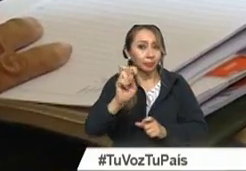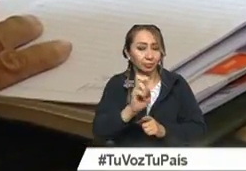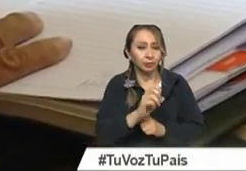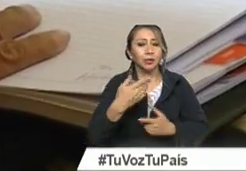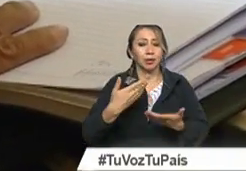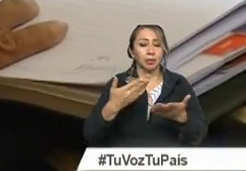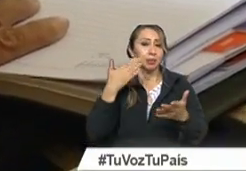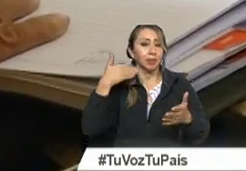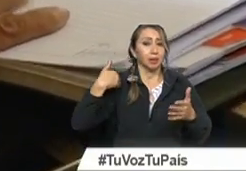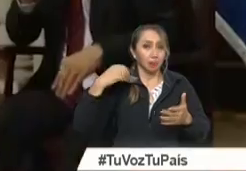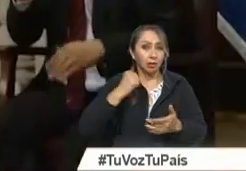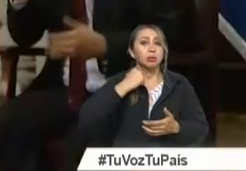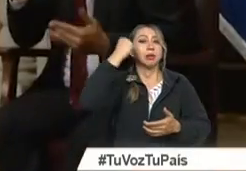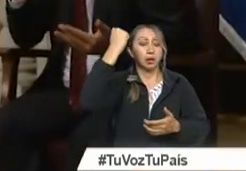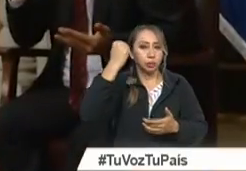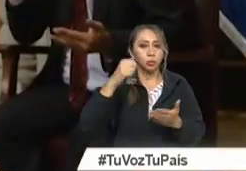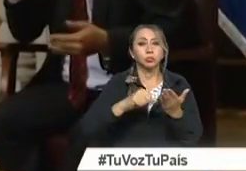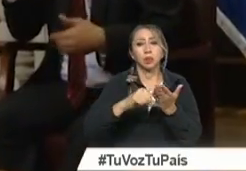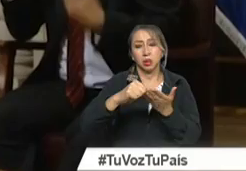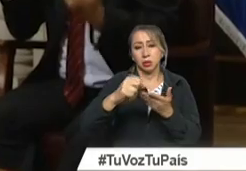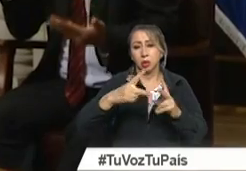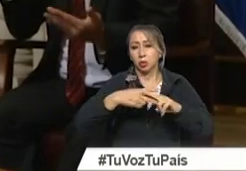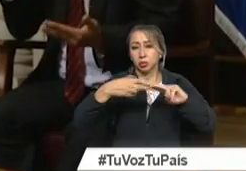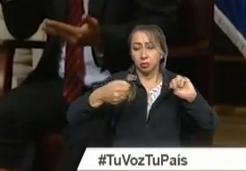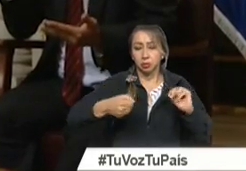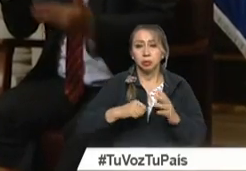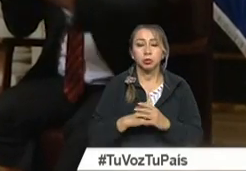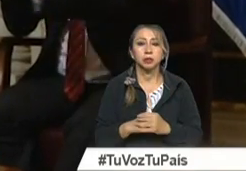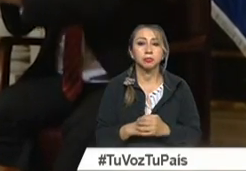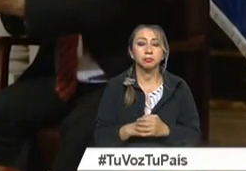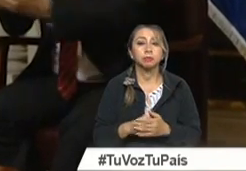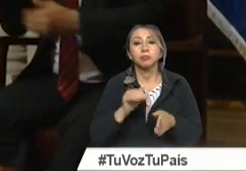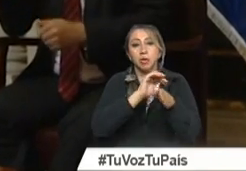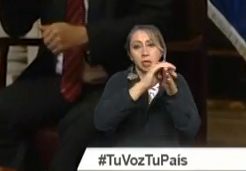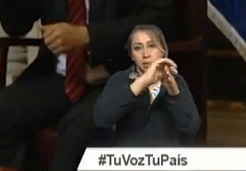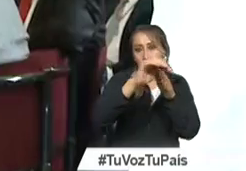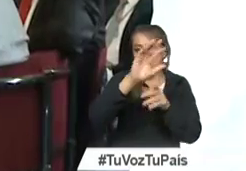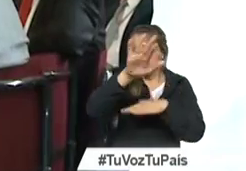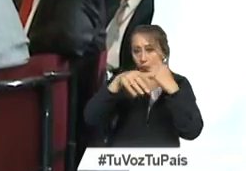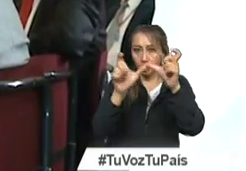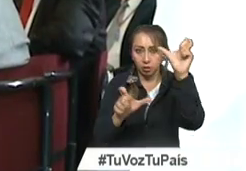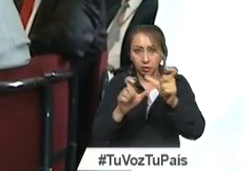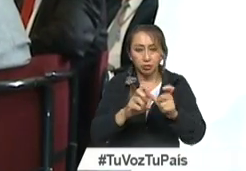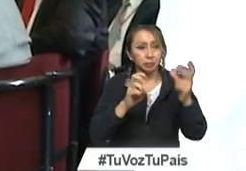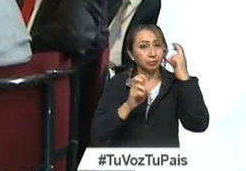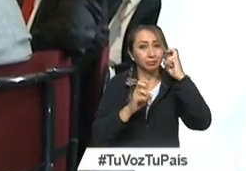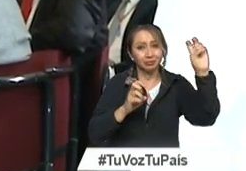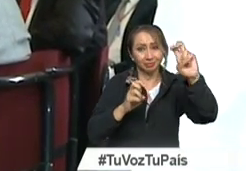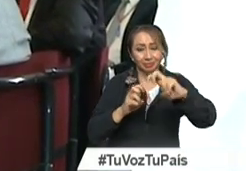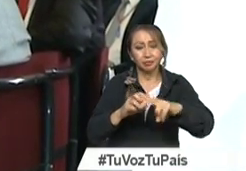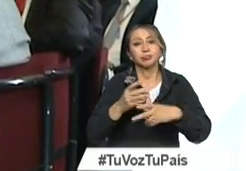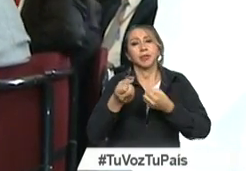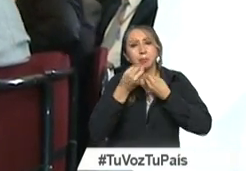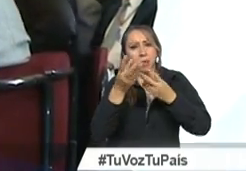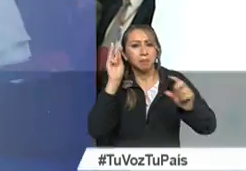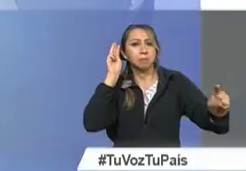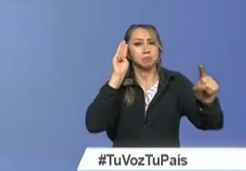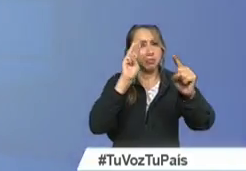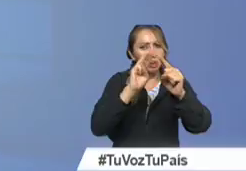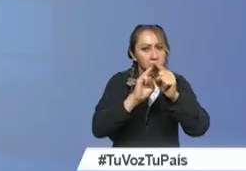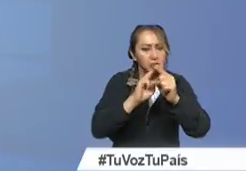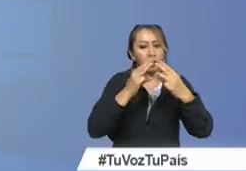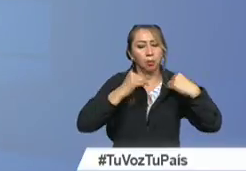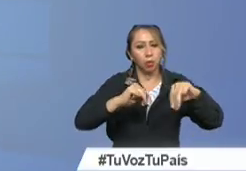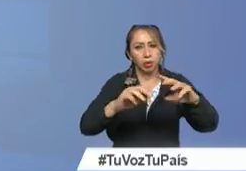derechos para ello el ministerio de relaciones exteriores invita a los compatriotas en el exterior y en sus comentarios a movilidad